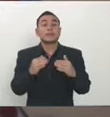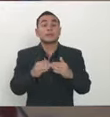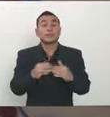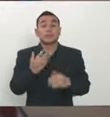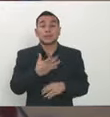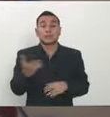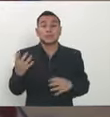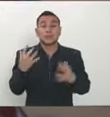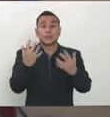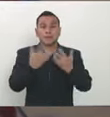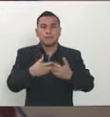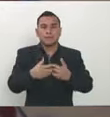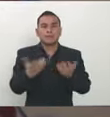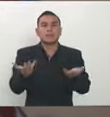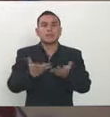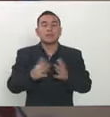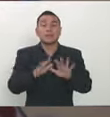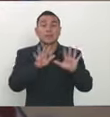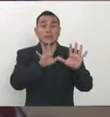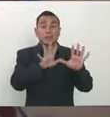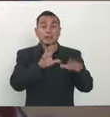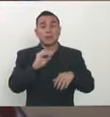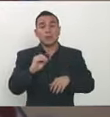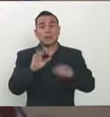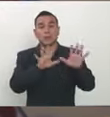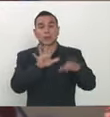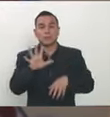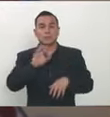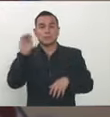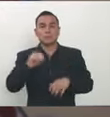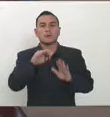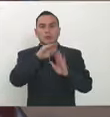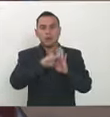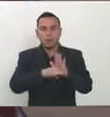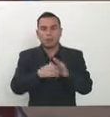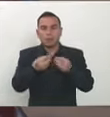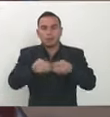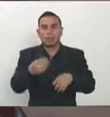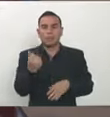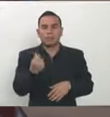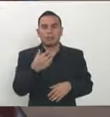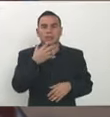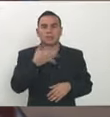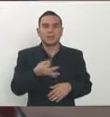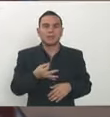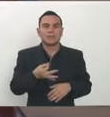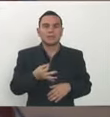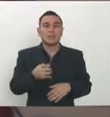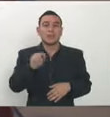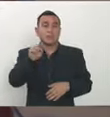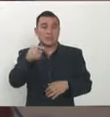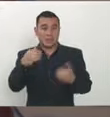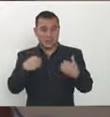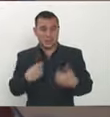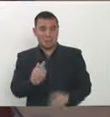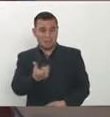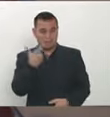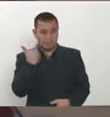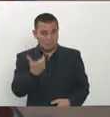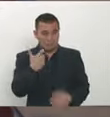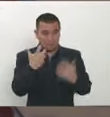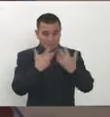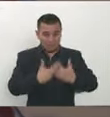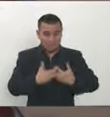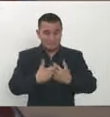están preocupados porque van a ser un 10 o un 15 o un 20% menos ricos. Mire, créanme, ustedes tienen dinero para vivir 10 vidas, 20